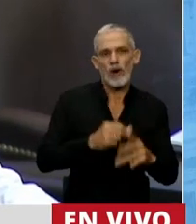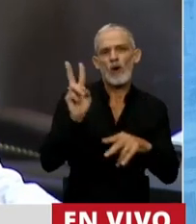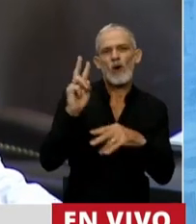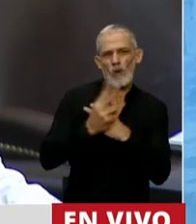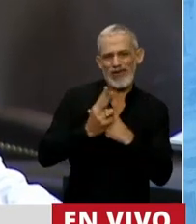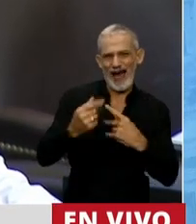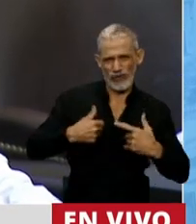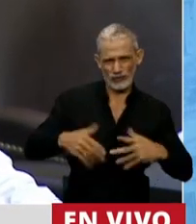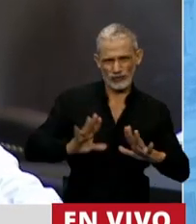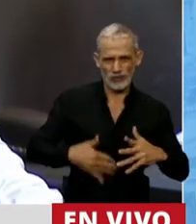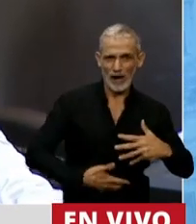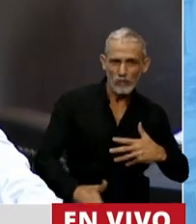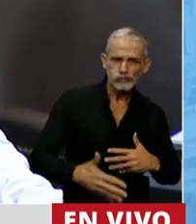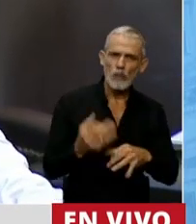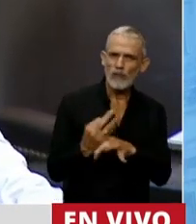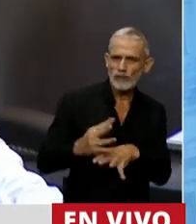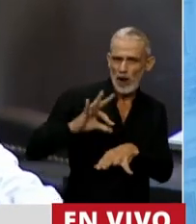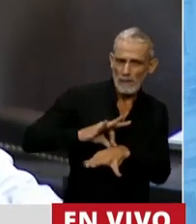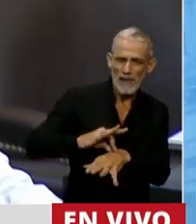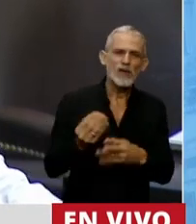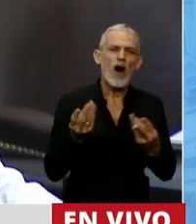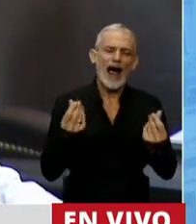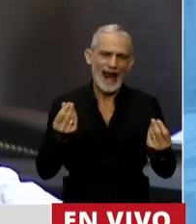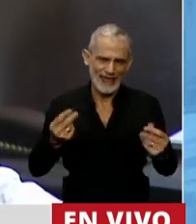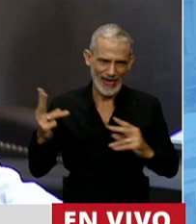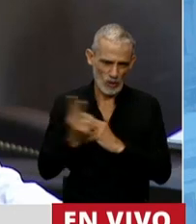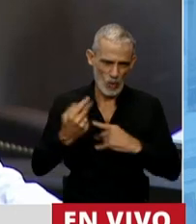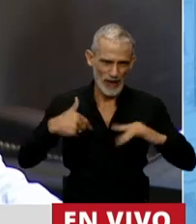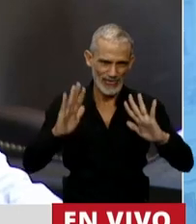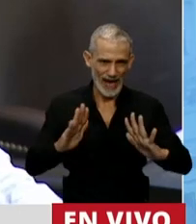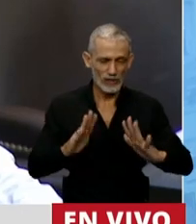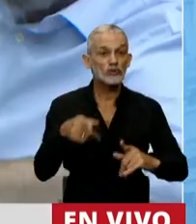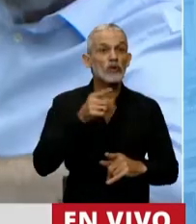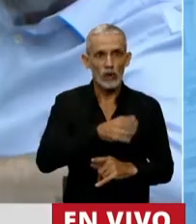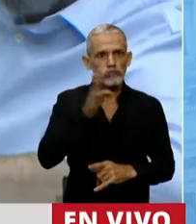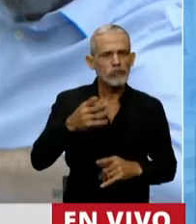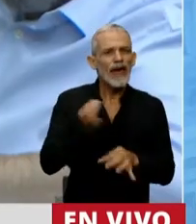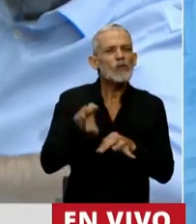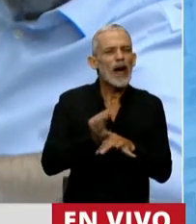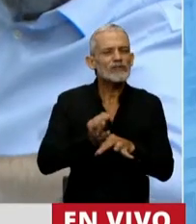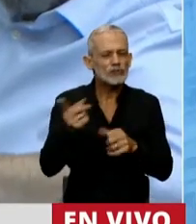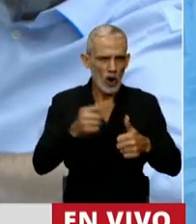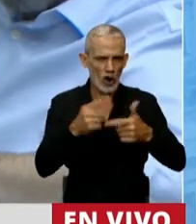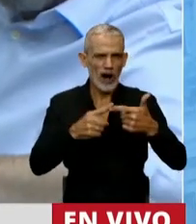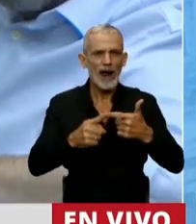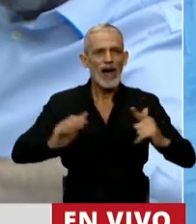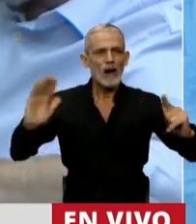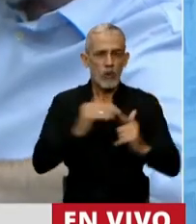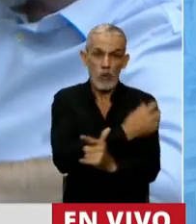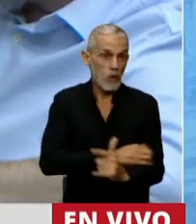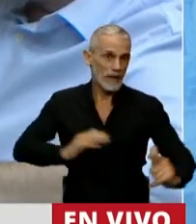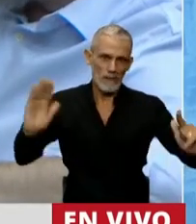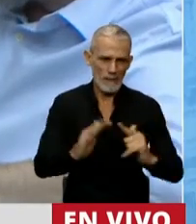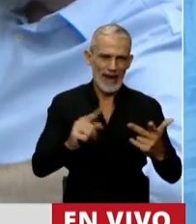cuidados obstétricos profesionales y de calidad. Acudieron a la educación, a la reducción de